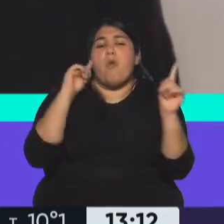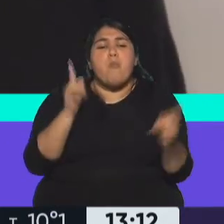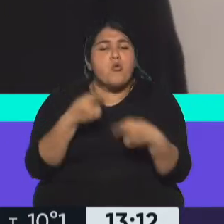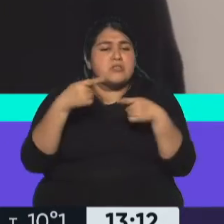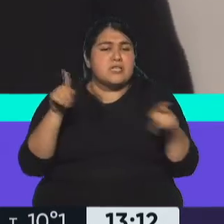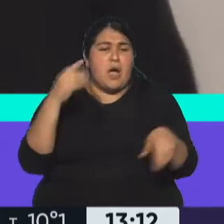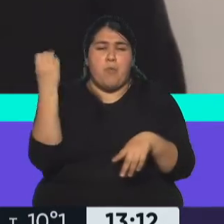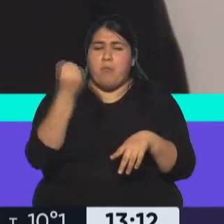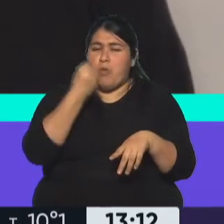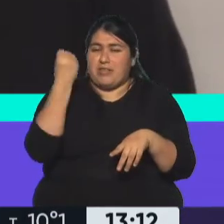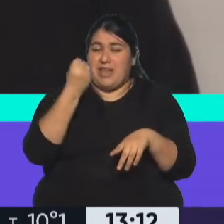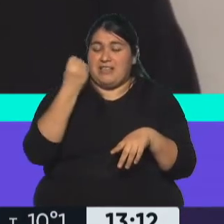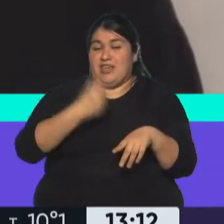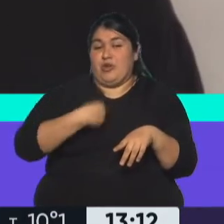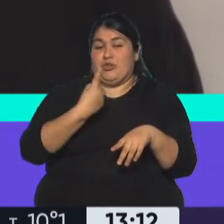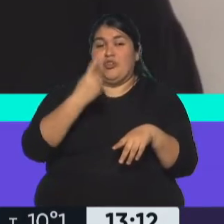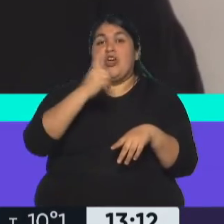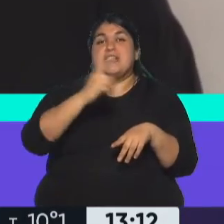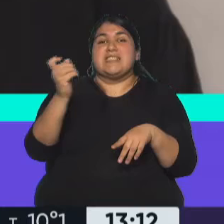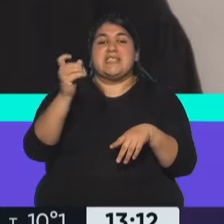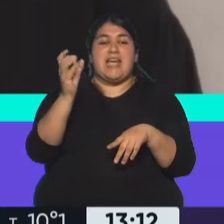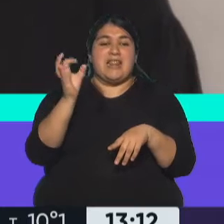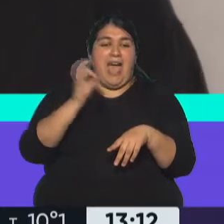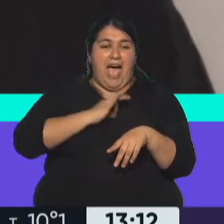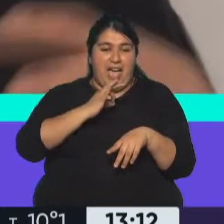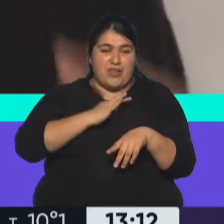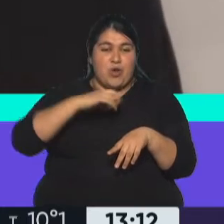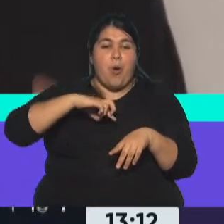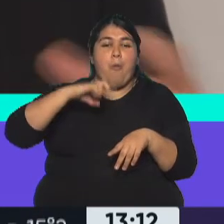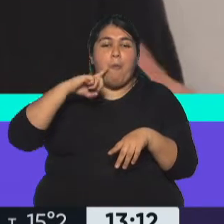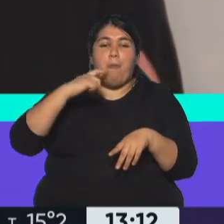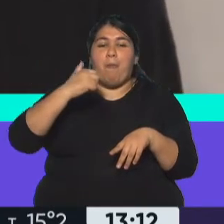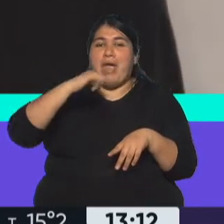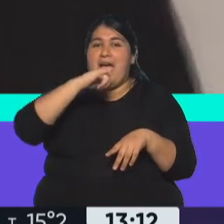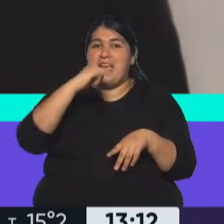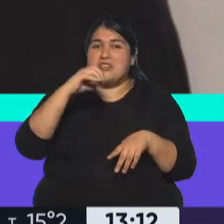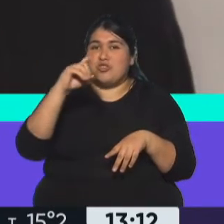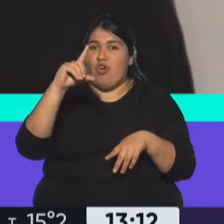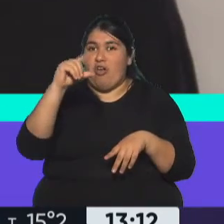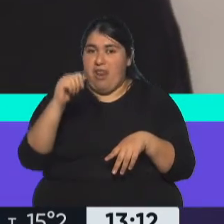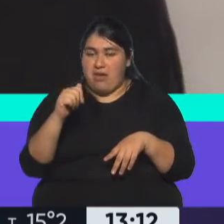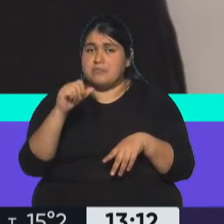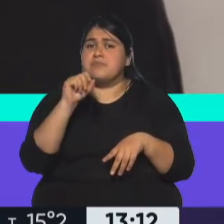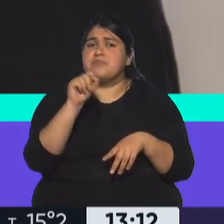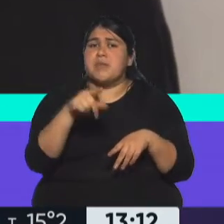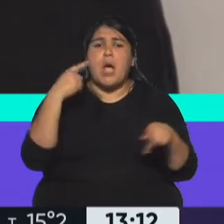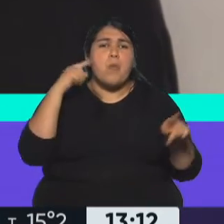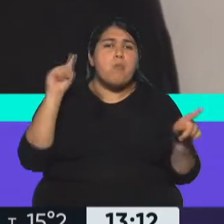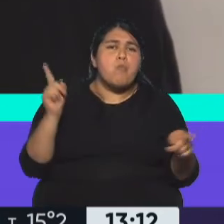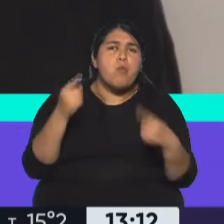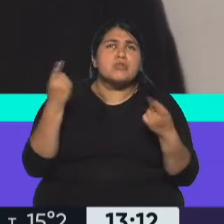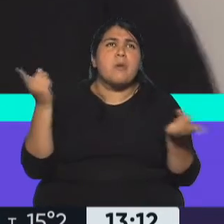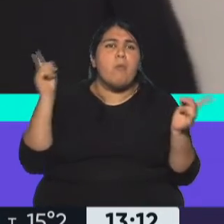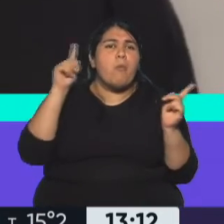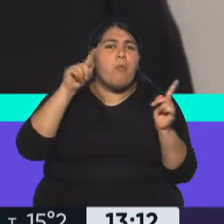muy importante, porque estamos celebrando los 100 años de Astor Piazzolla y aquí se va a recuperar la música, el